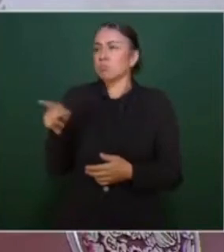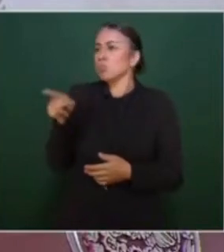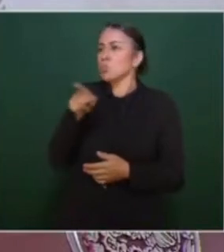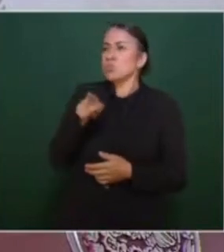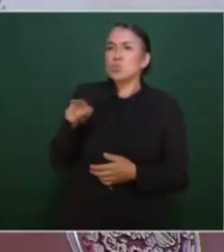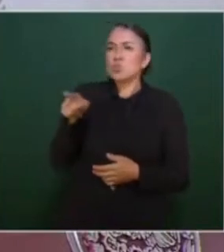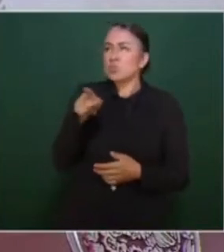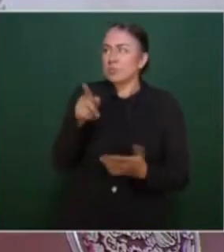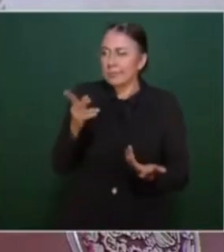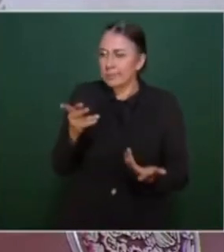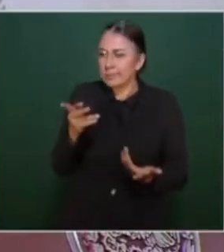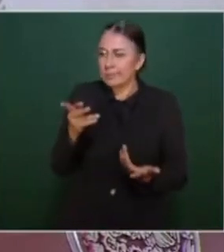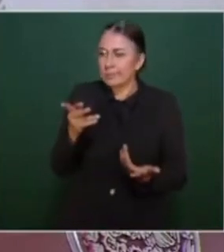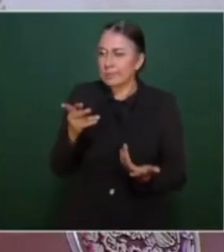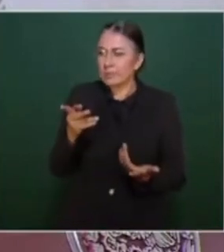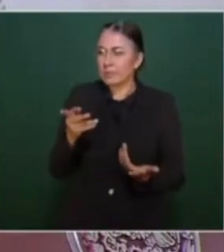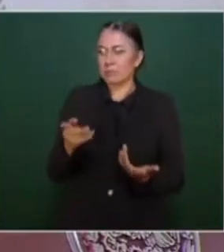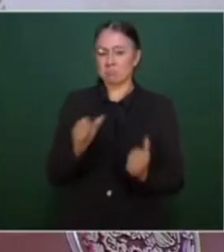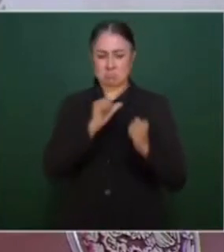ganando poco